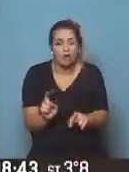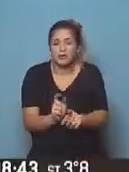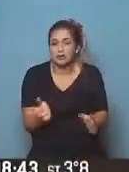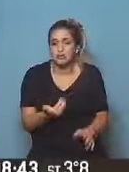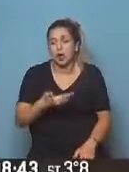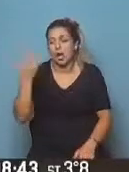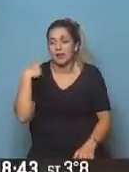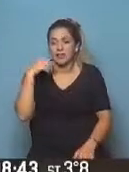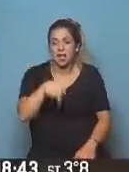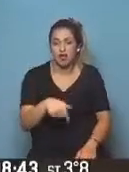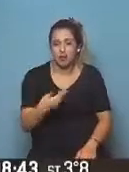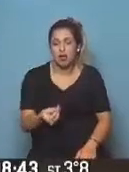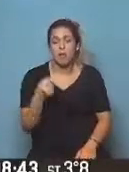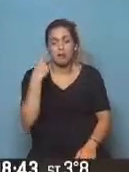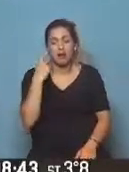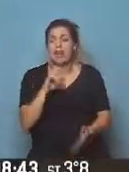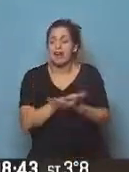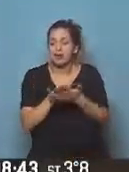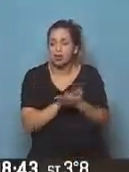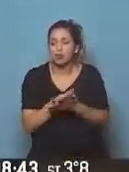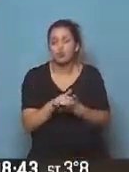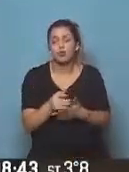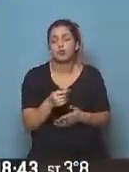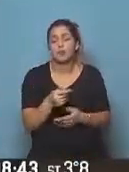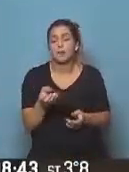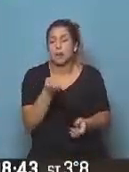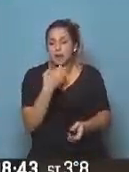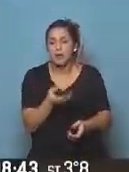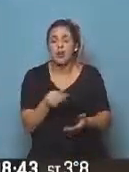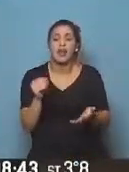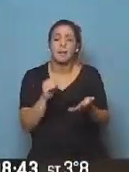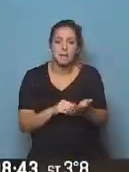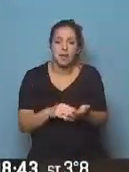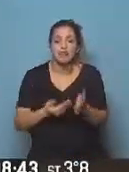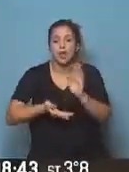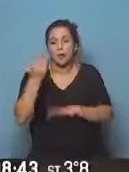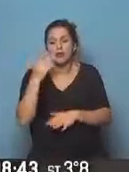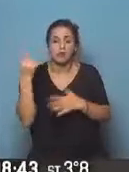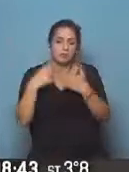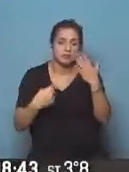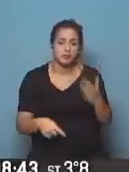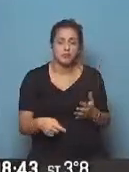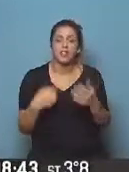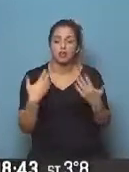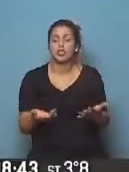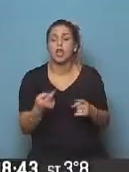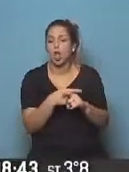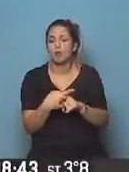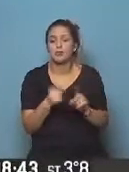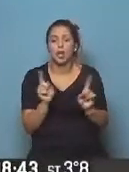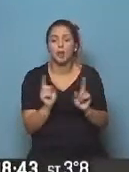la solución y la medicina elegida para resolver es más ajuste y más recesión en lo político no alcanza sólo con